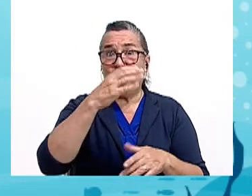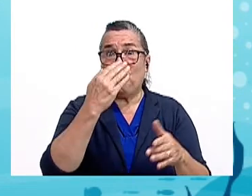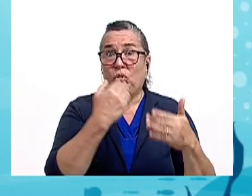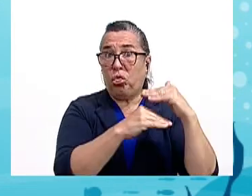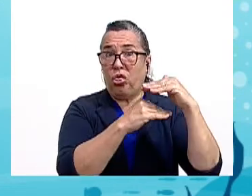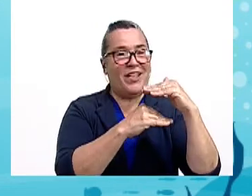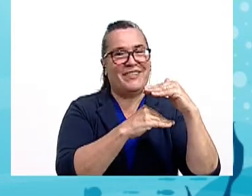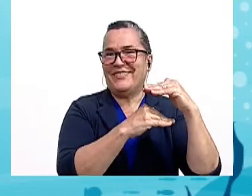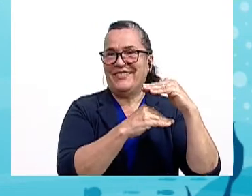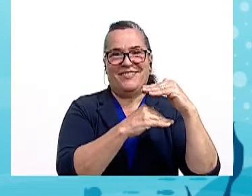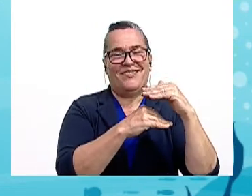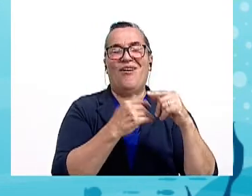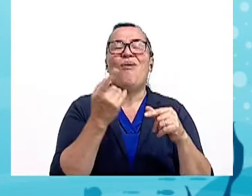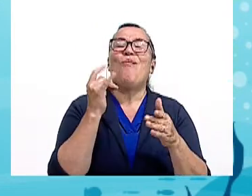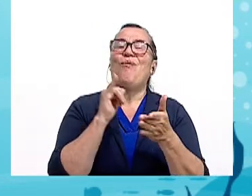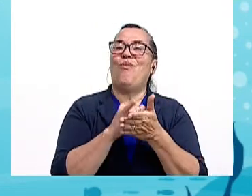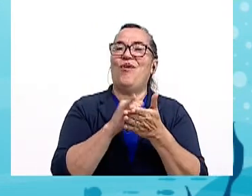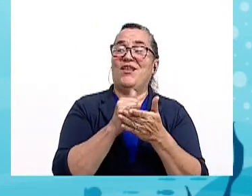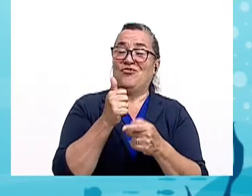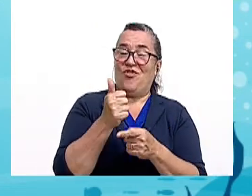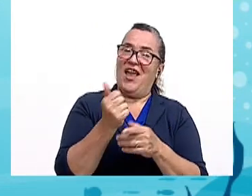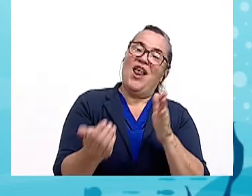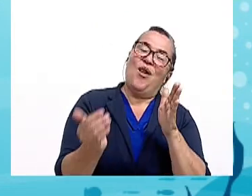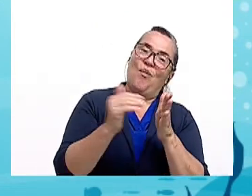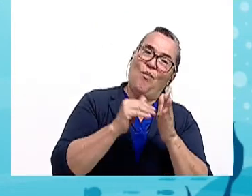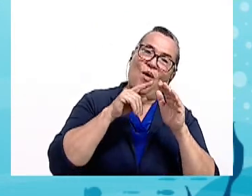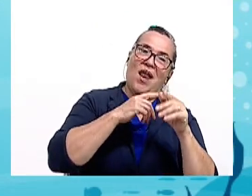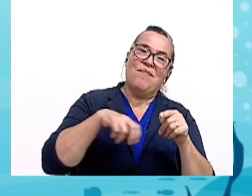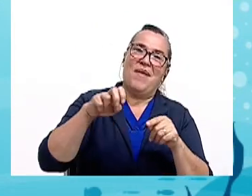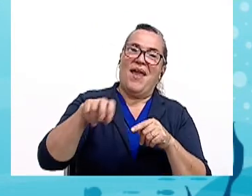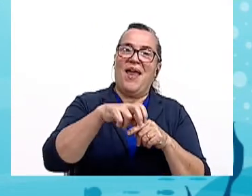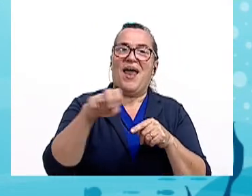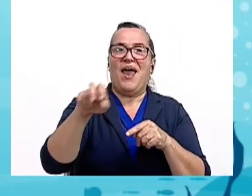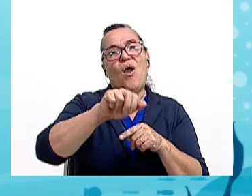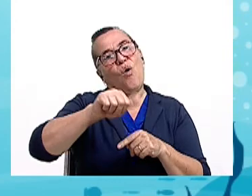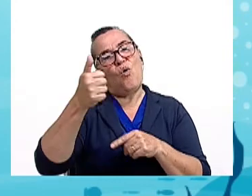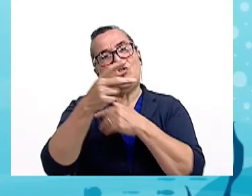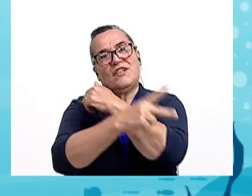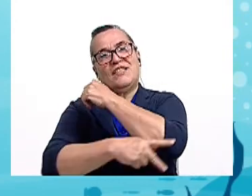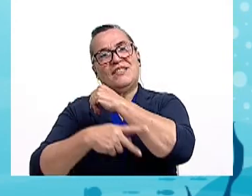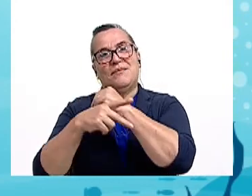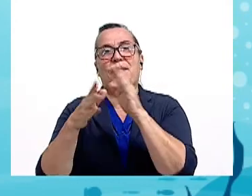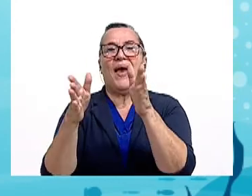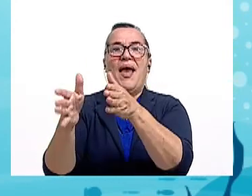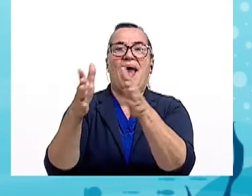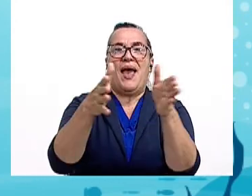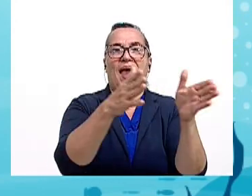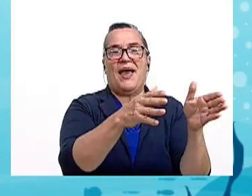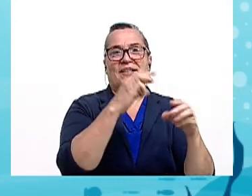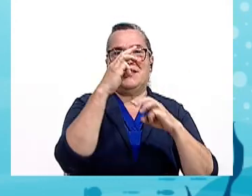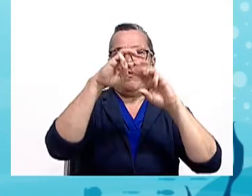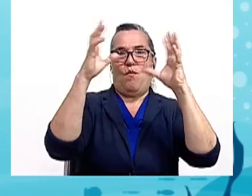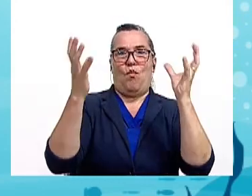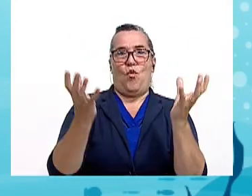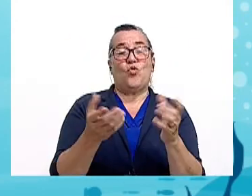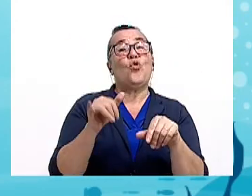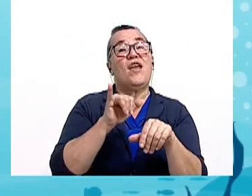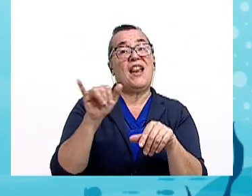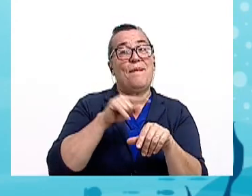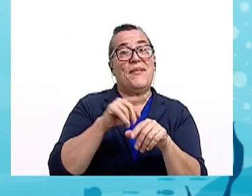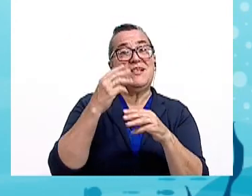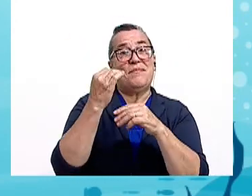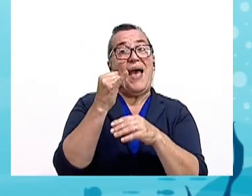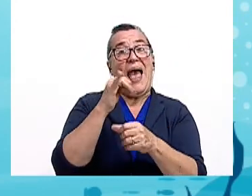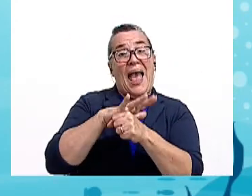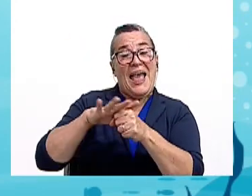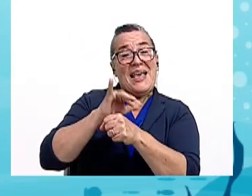detiene. Por lo tanto, él vuelve a viajar a otras partes del mundo, incluso a la isla de donde